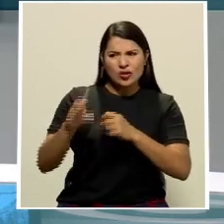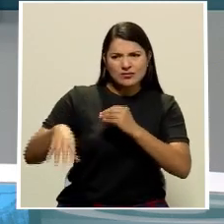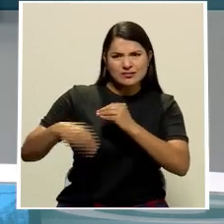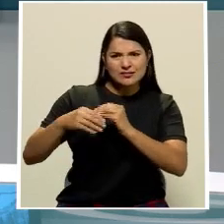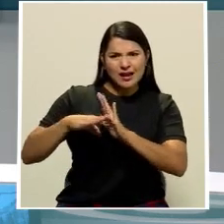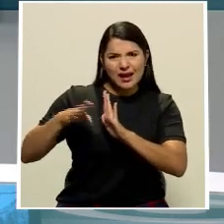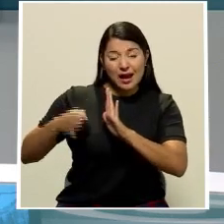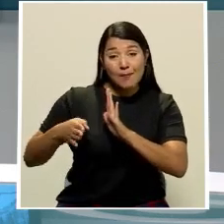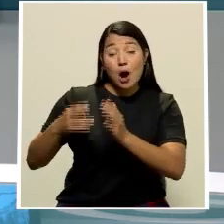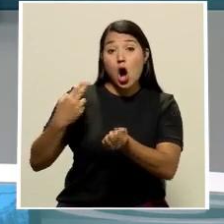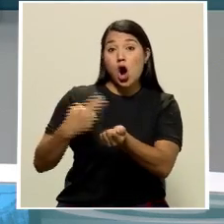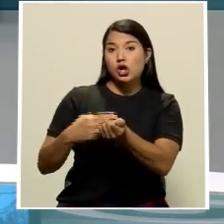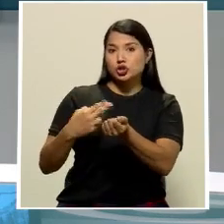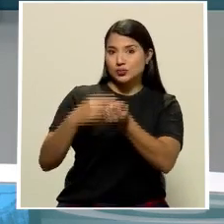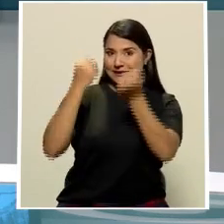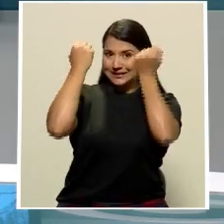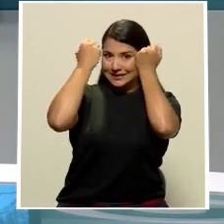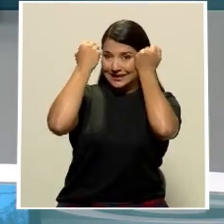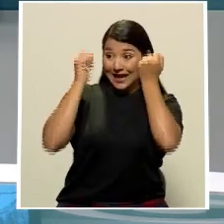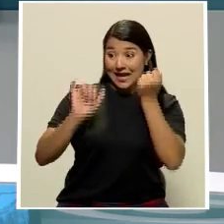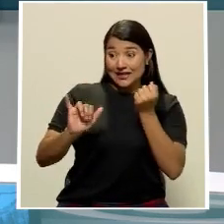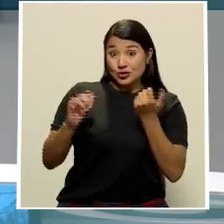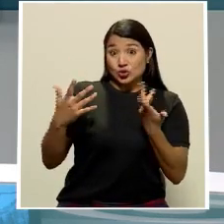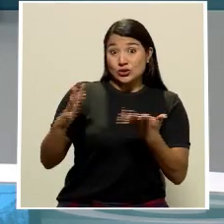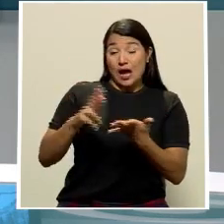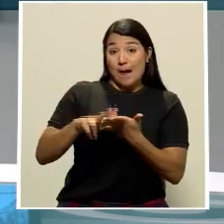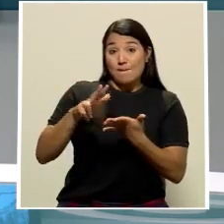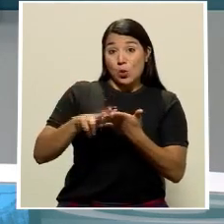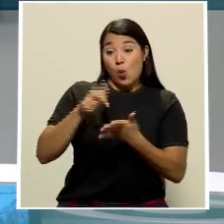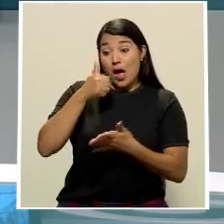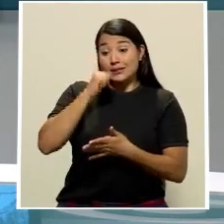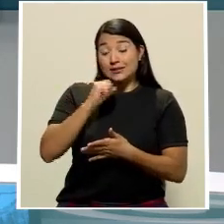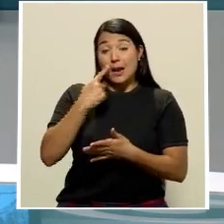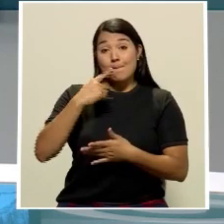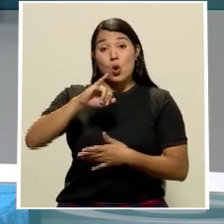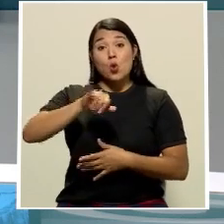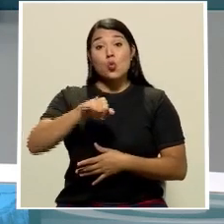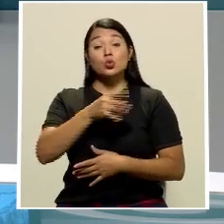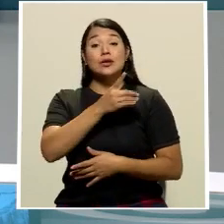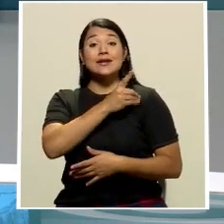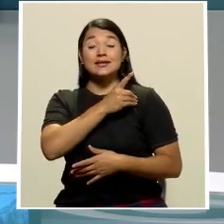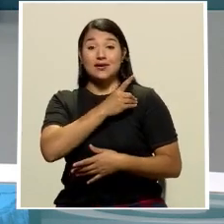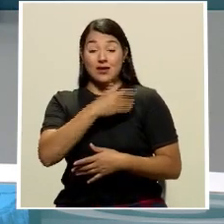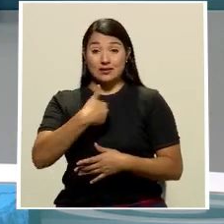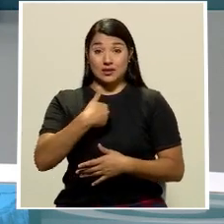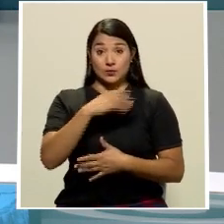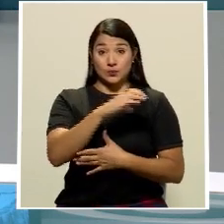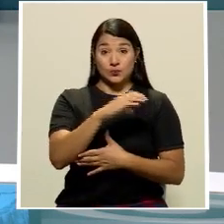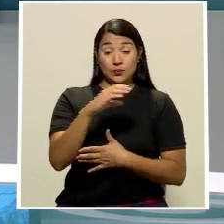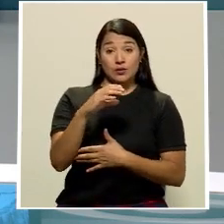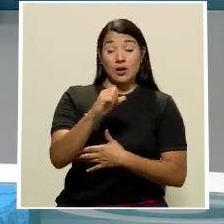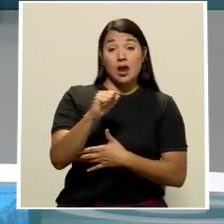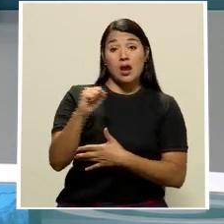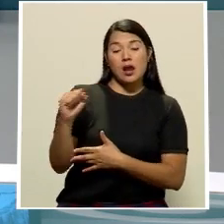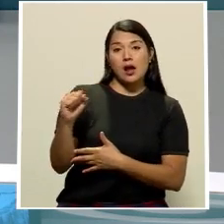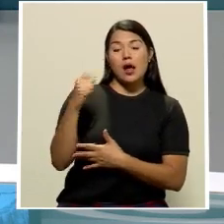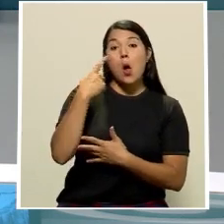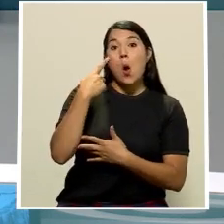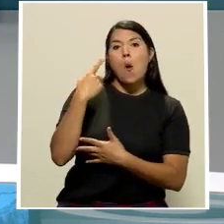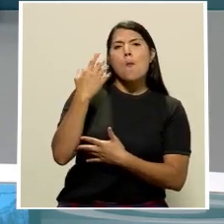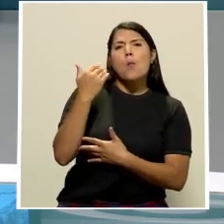Psiquiátrico. La ampliación fue aprobada ayer por la Junta Directiva de la Caja debido al